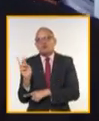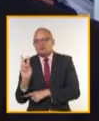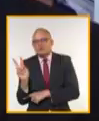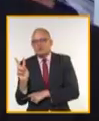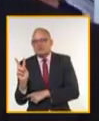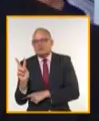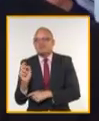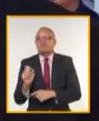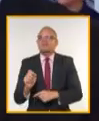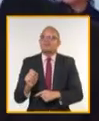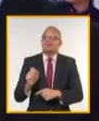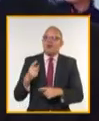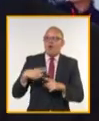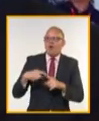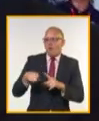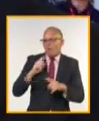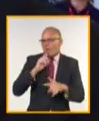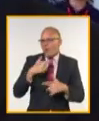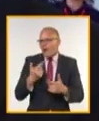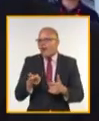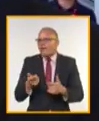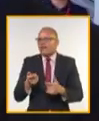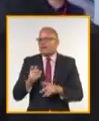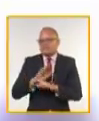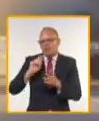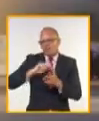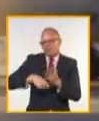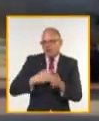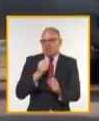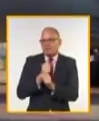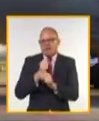el ranking de los socios comerciales de Cuba.